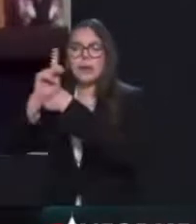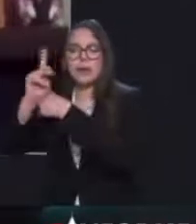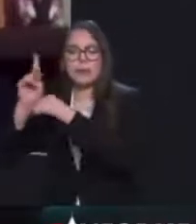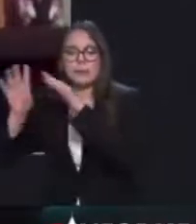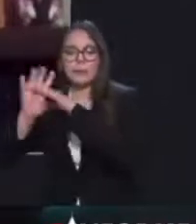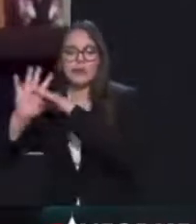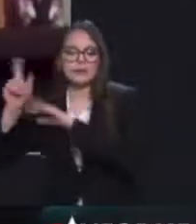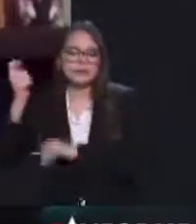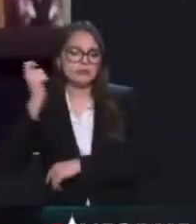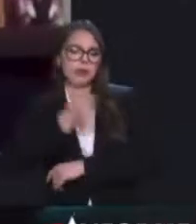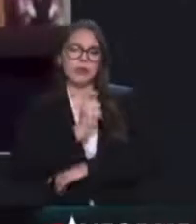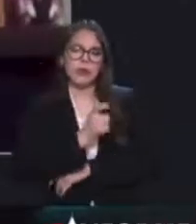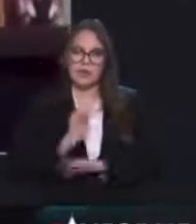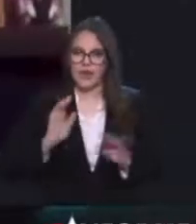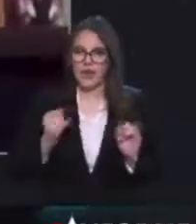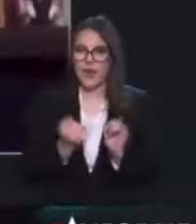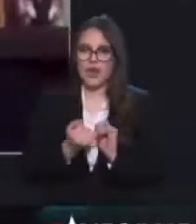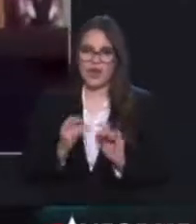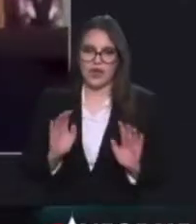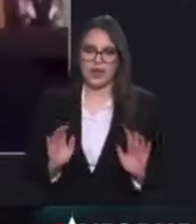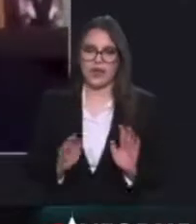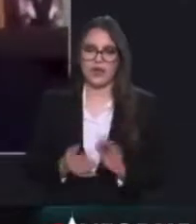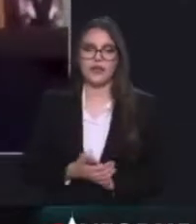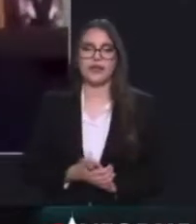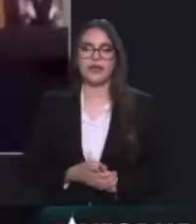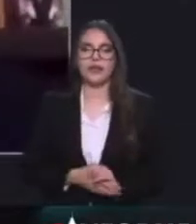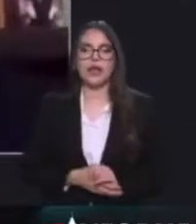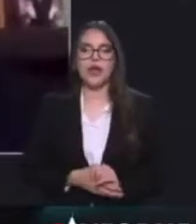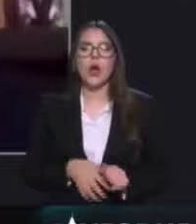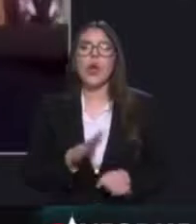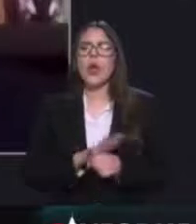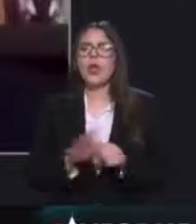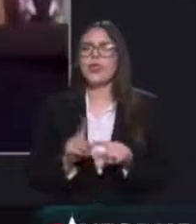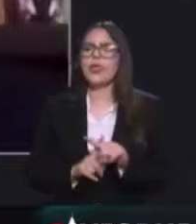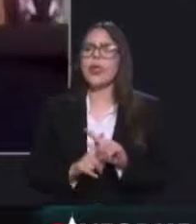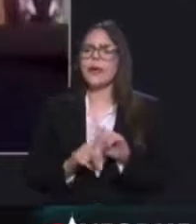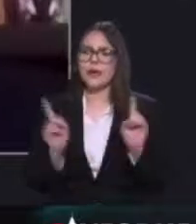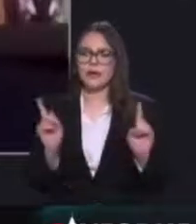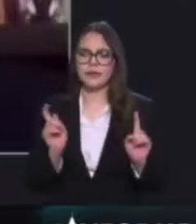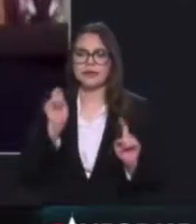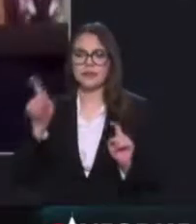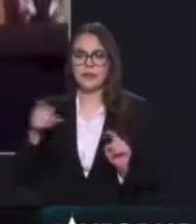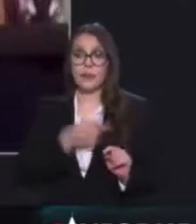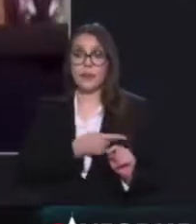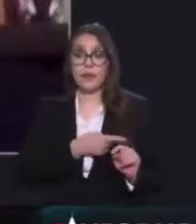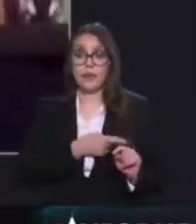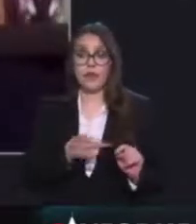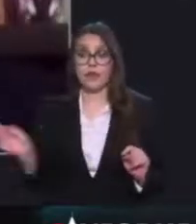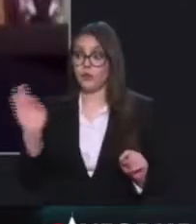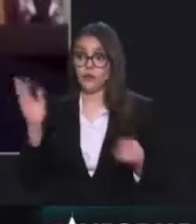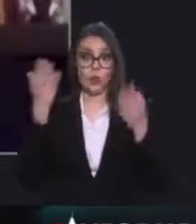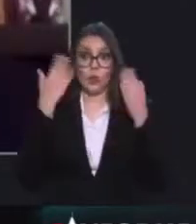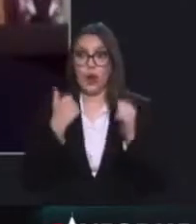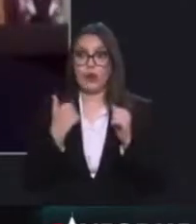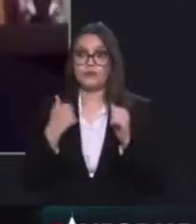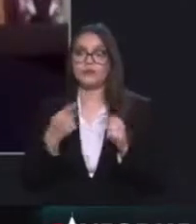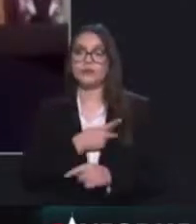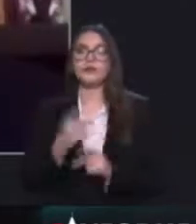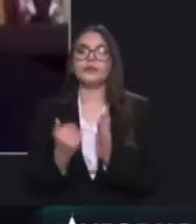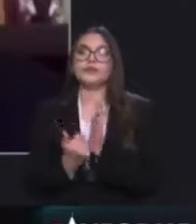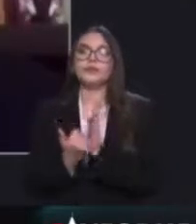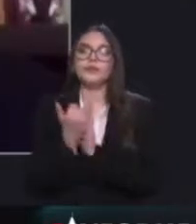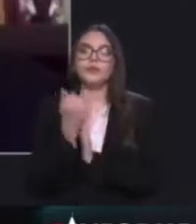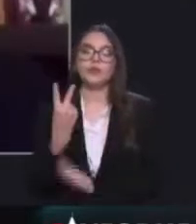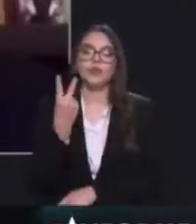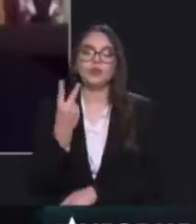lo que encontró es que, por ejemplo, en ausencia de estas transferencias, la pobreza se hubiera incrementado en 2.6